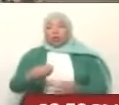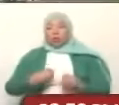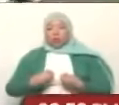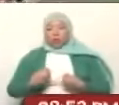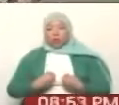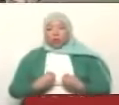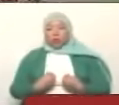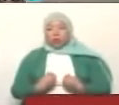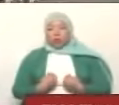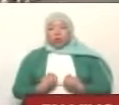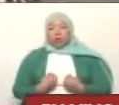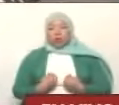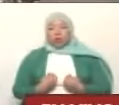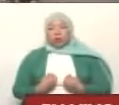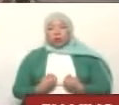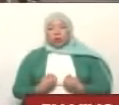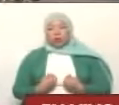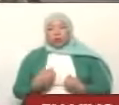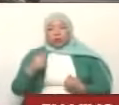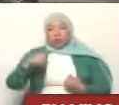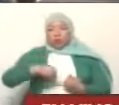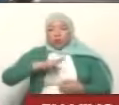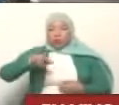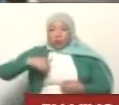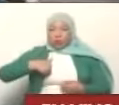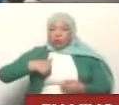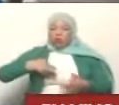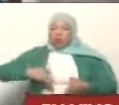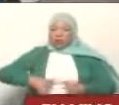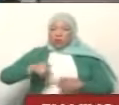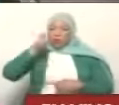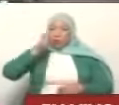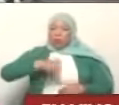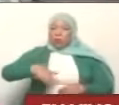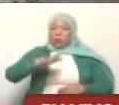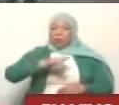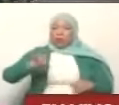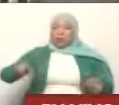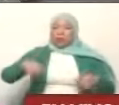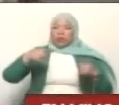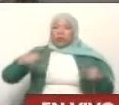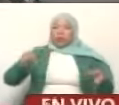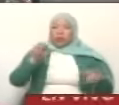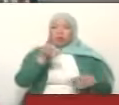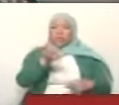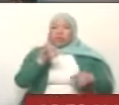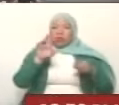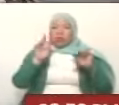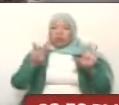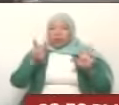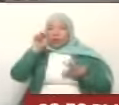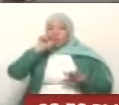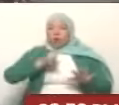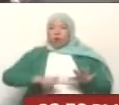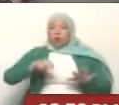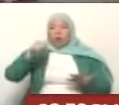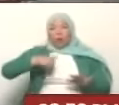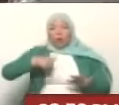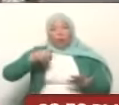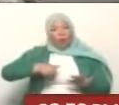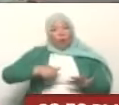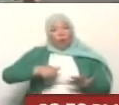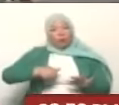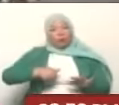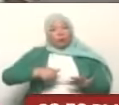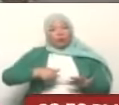Hablando de Viscocuy, hay un viscocuyano aquí entre nosotros que está cumpliendo 37 años el día de hoy.